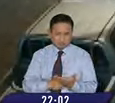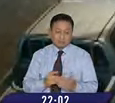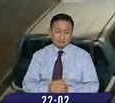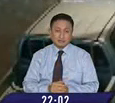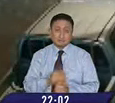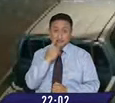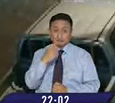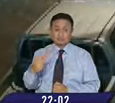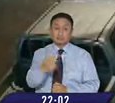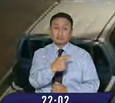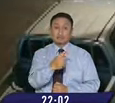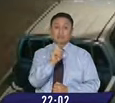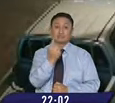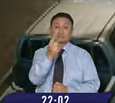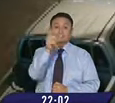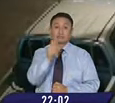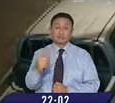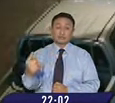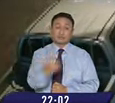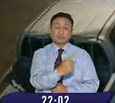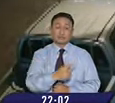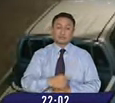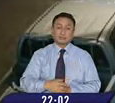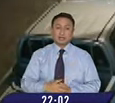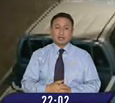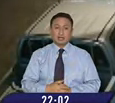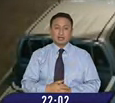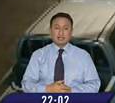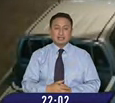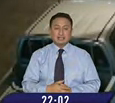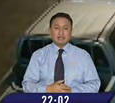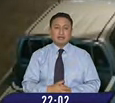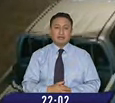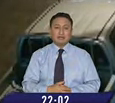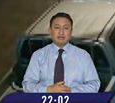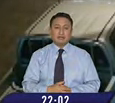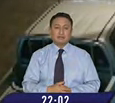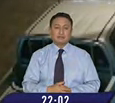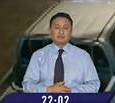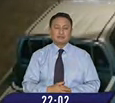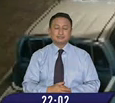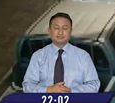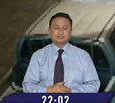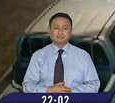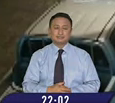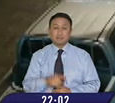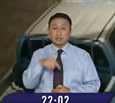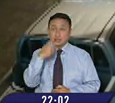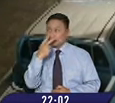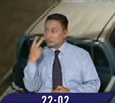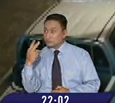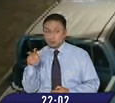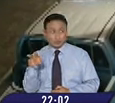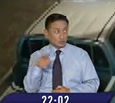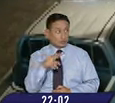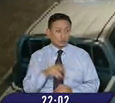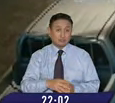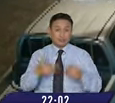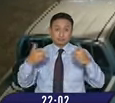cómo este primer tipo se acerca a la puerta de esta camioneta que está estacionada. Mira a todos lados y con un objeto en la